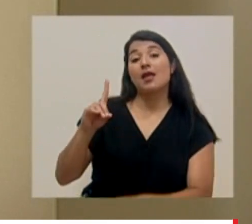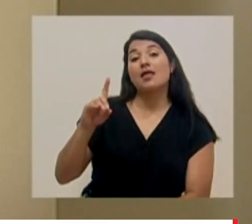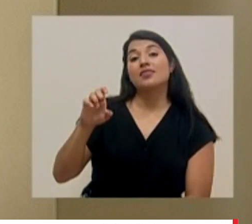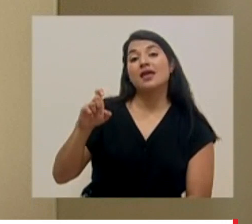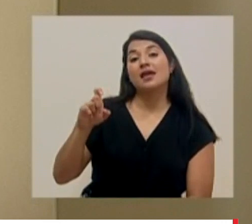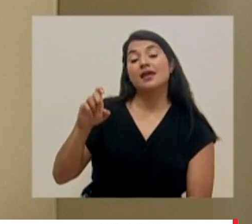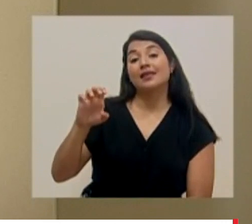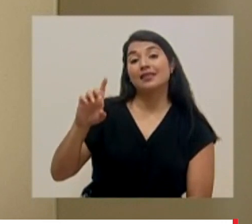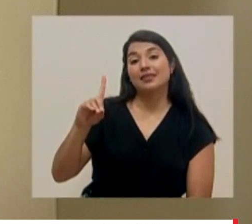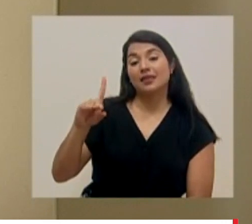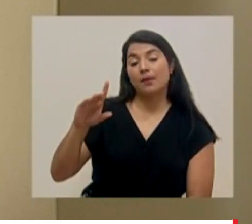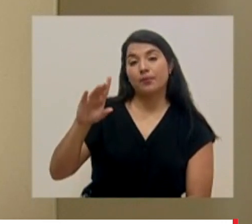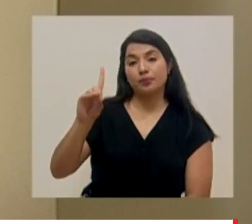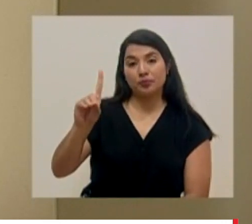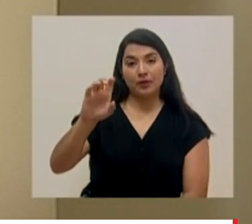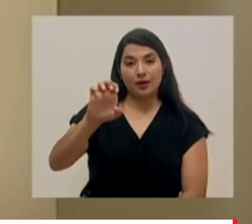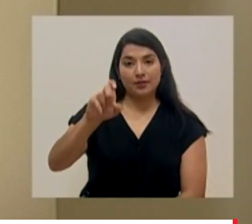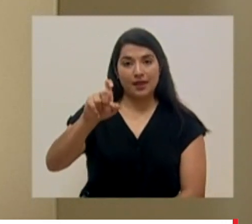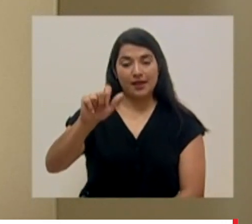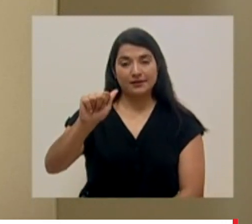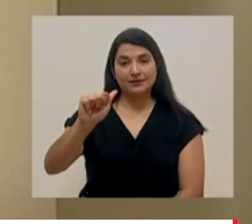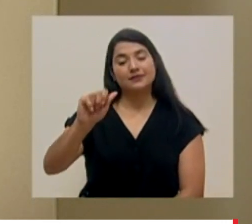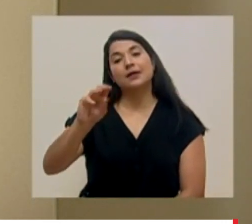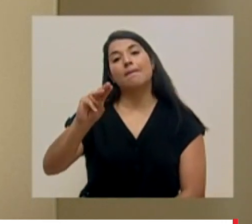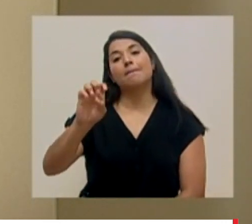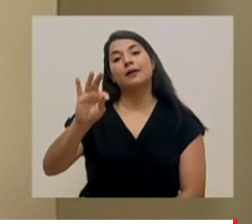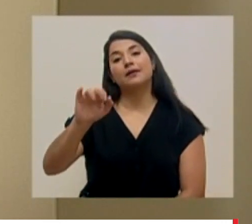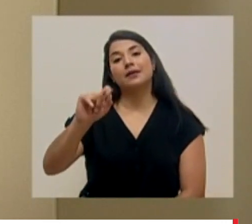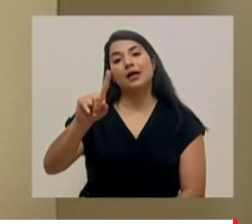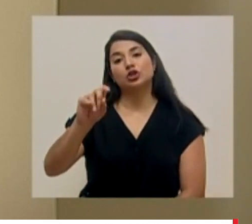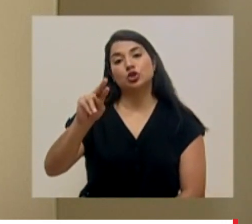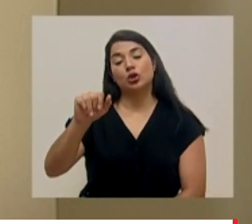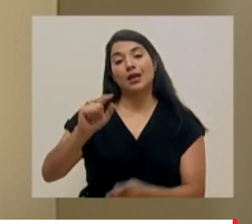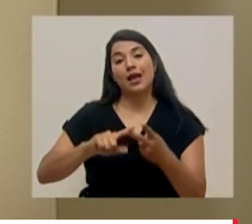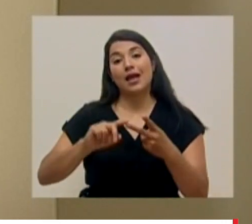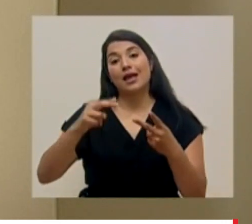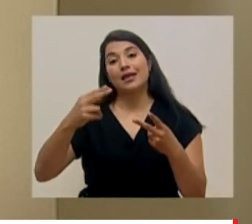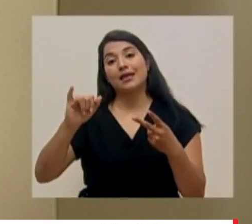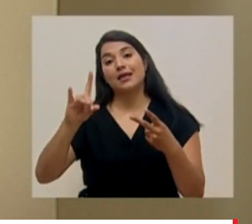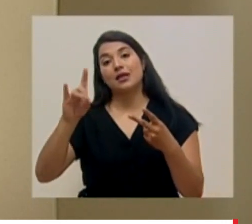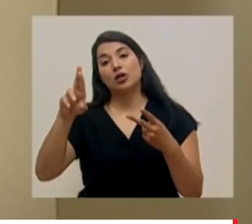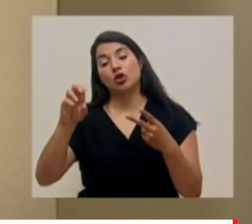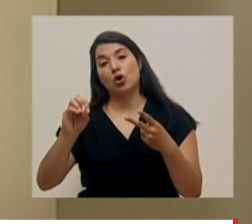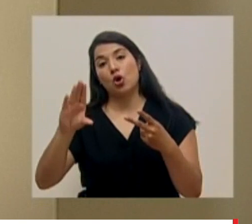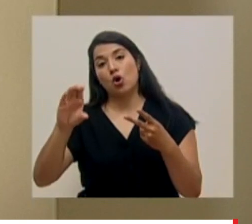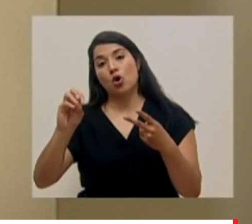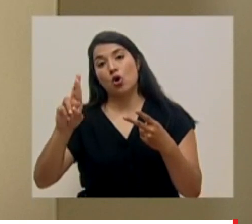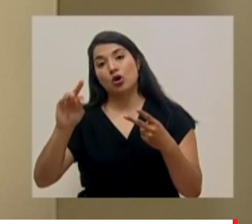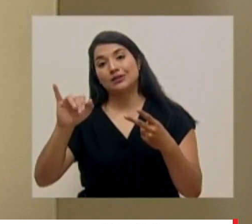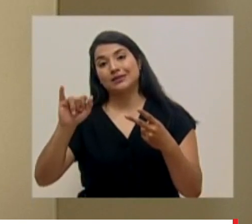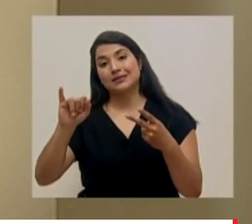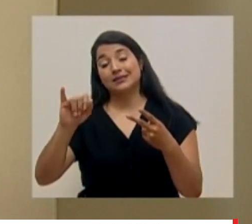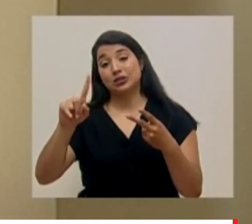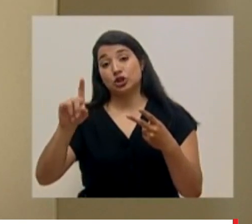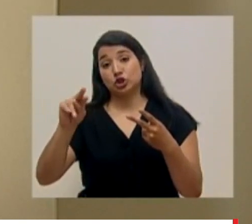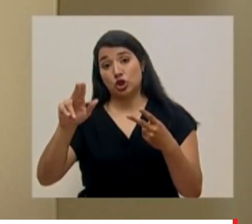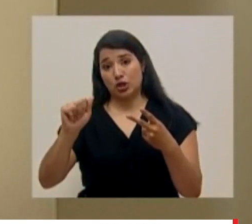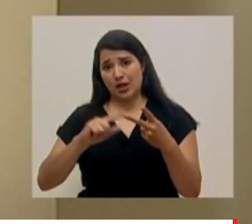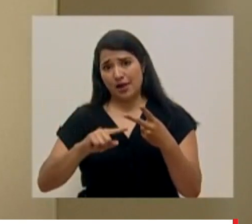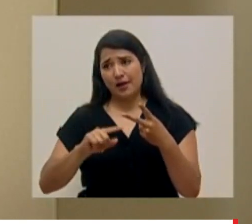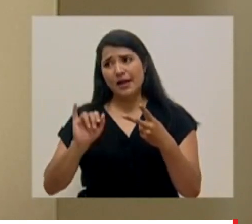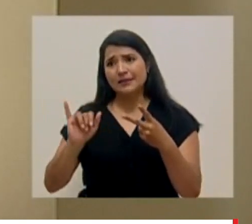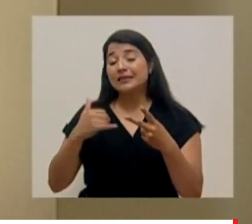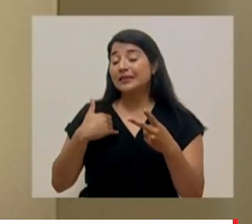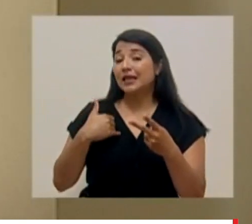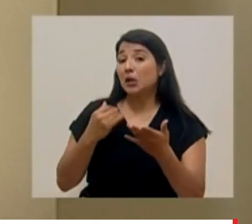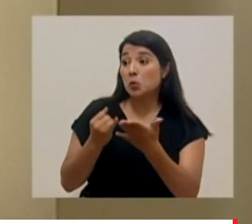hay un estudio bastante bien planteado, bastante serio, que avala su uso. De hecho, que ya en Costa Rica se ha estado usando para tratar pacientes